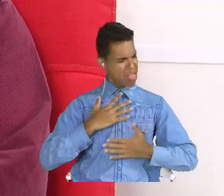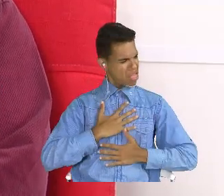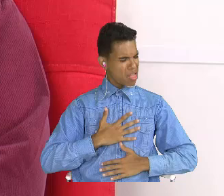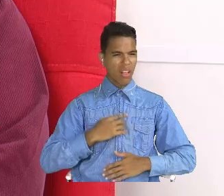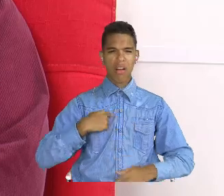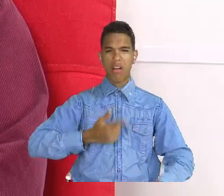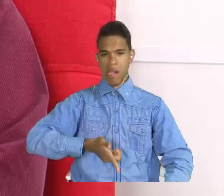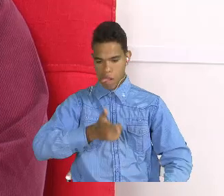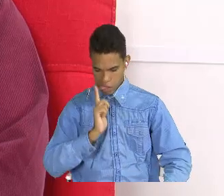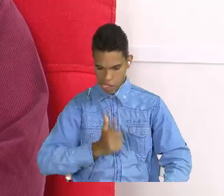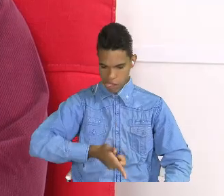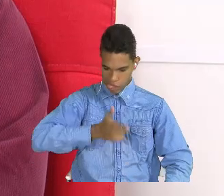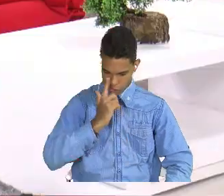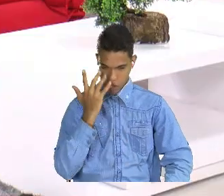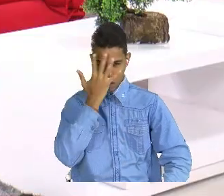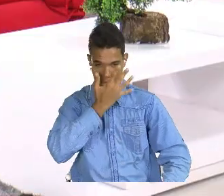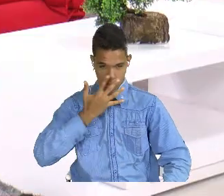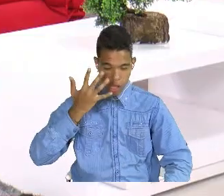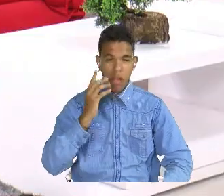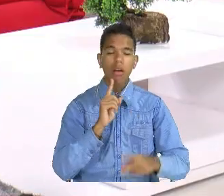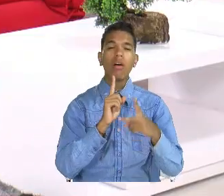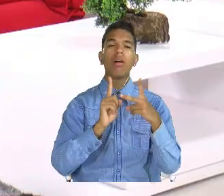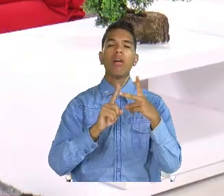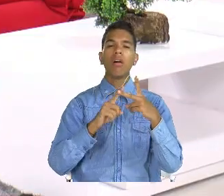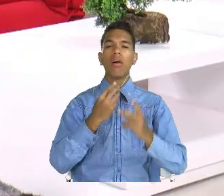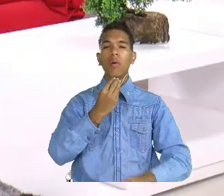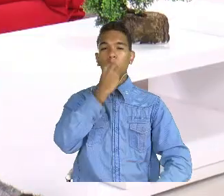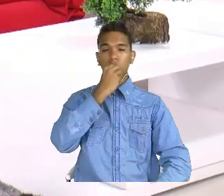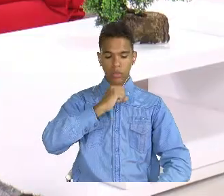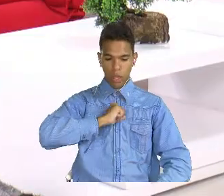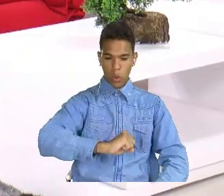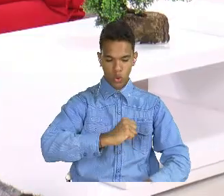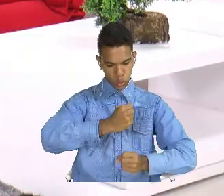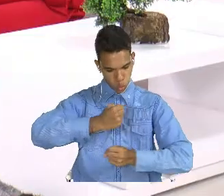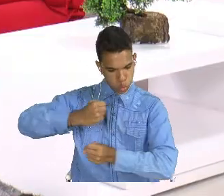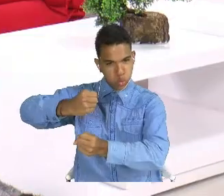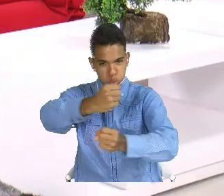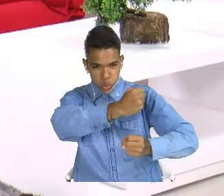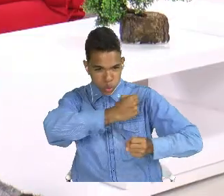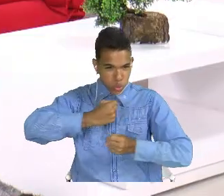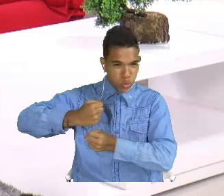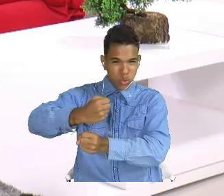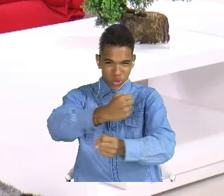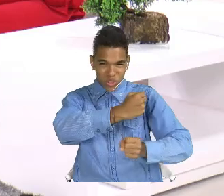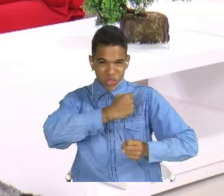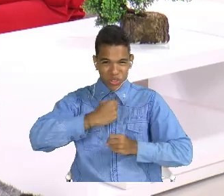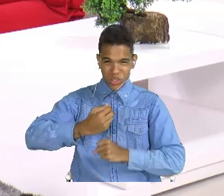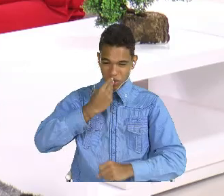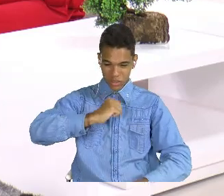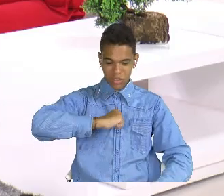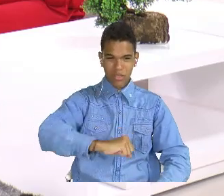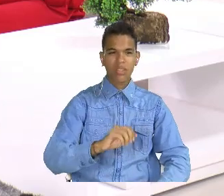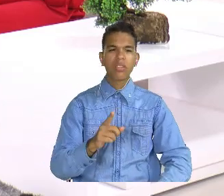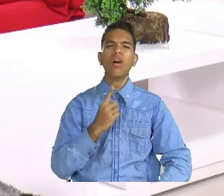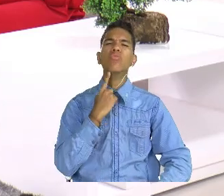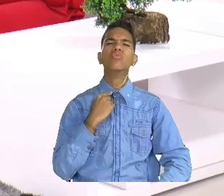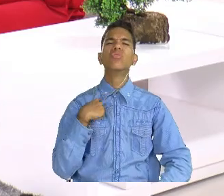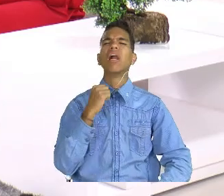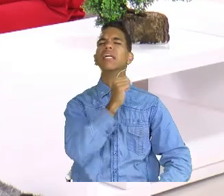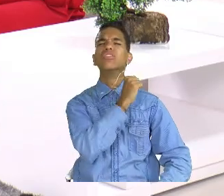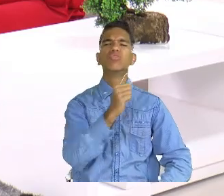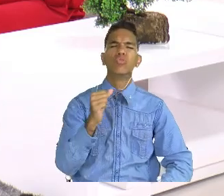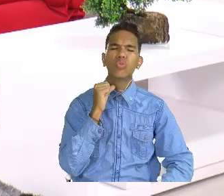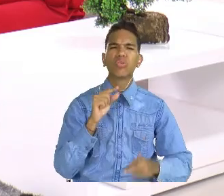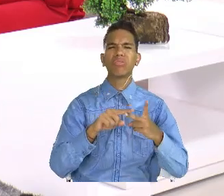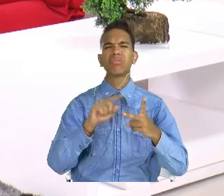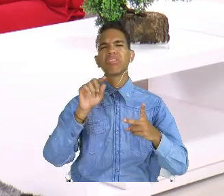cervezas, estoy comiendo sancocho, y el sancocho que a nosotros los barranqueños nos encanta, le echamos yuca, ñame y de